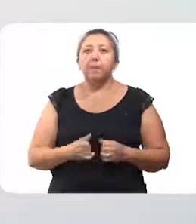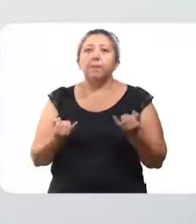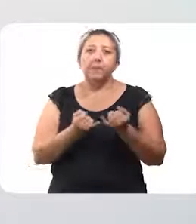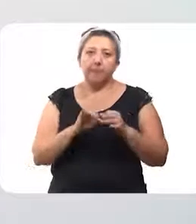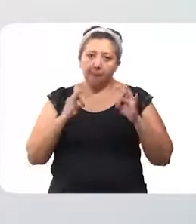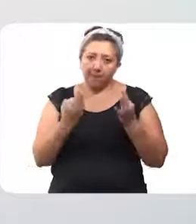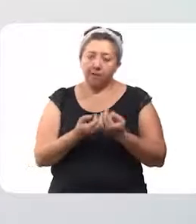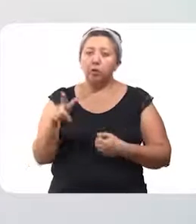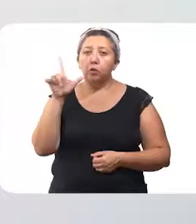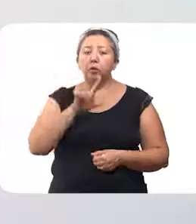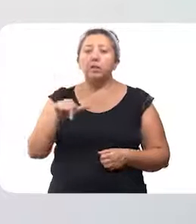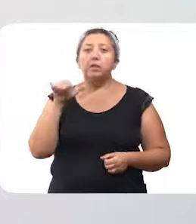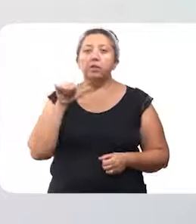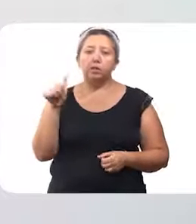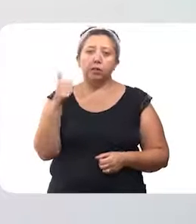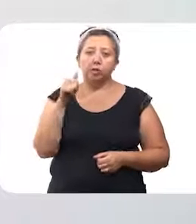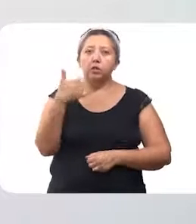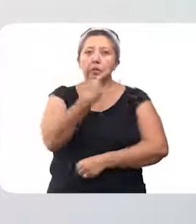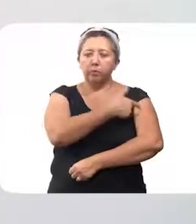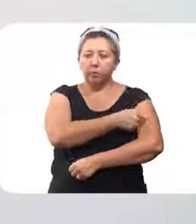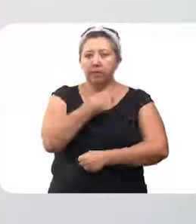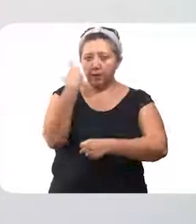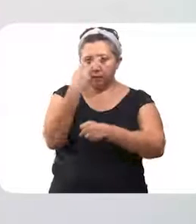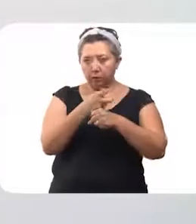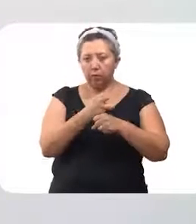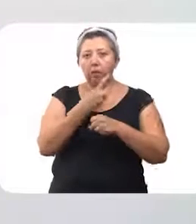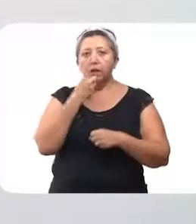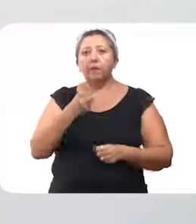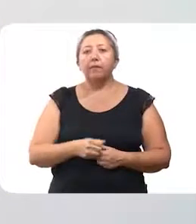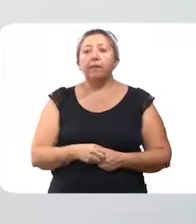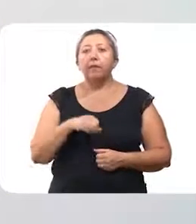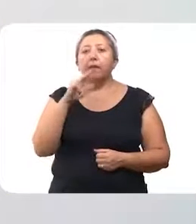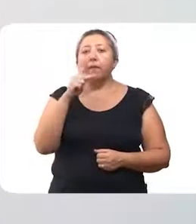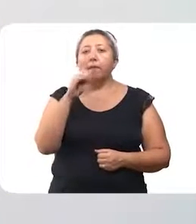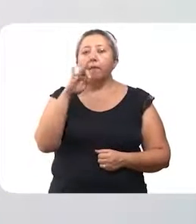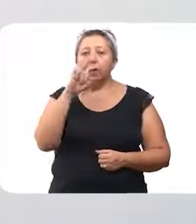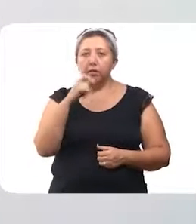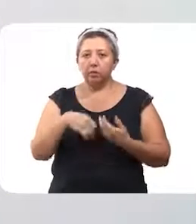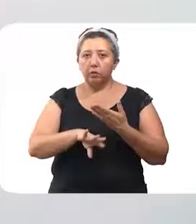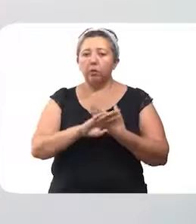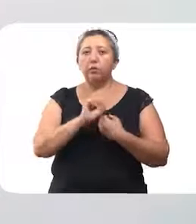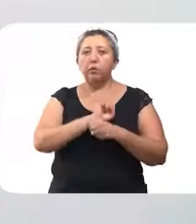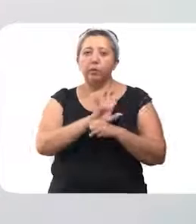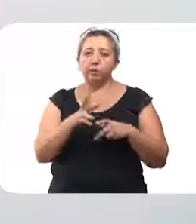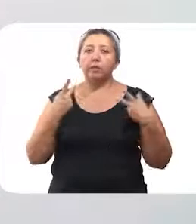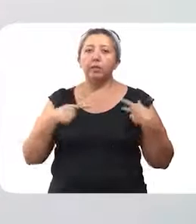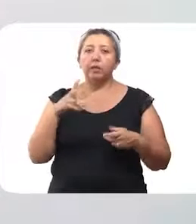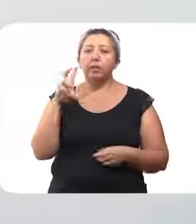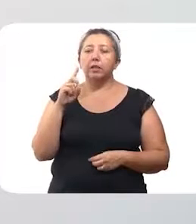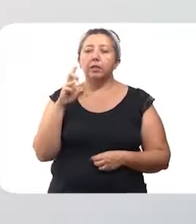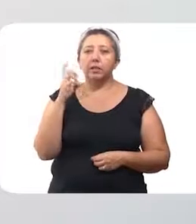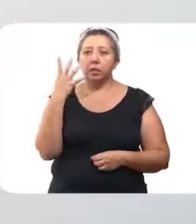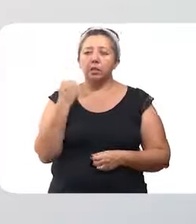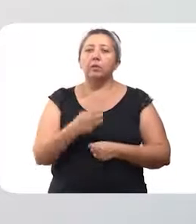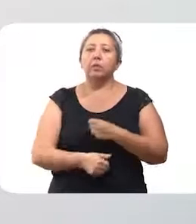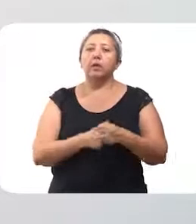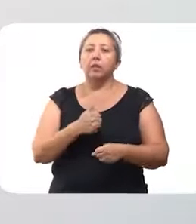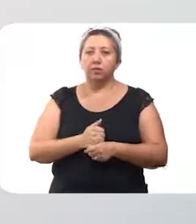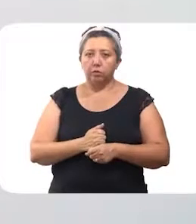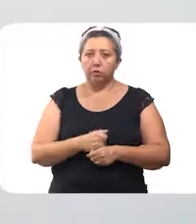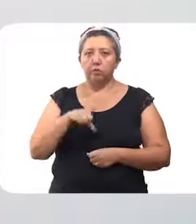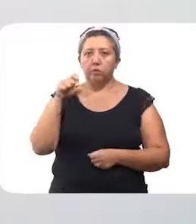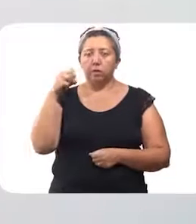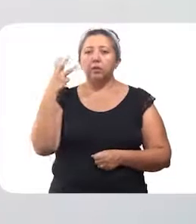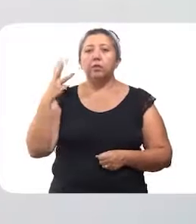igual forma, el lunes 16 de agosto se administrará la segunda dosis de la vacuna Pfizer contra el coronavirus para personas de 30 a 39 años de edad